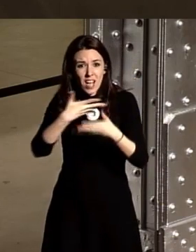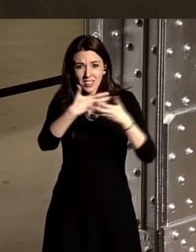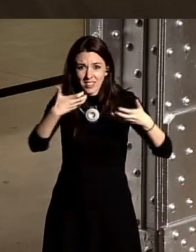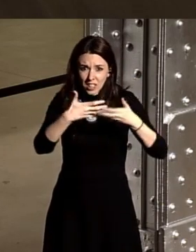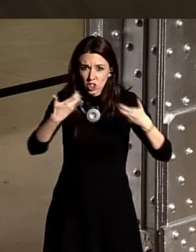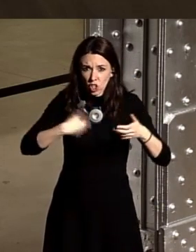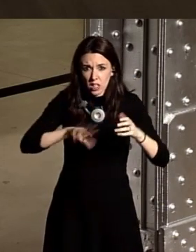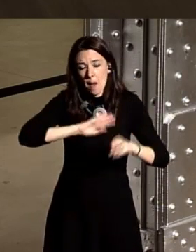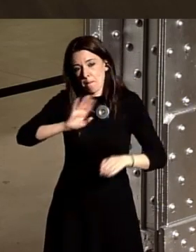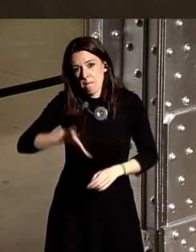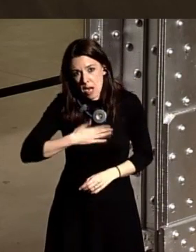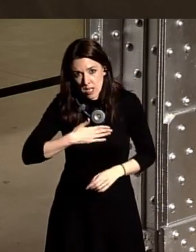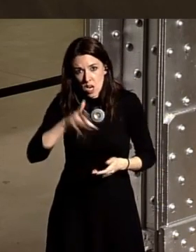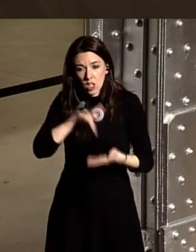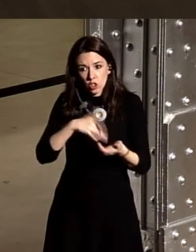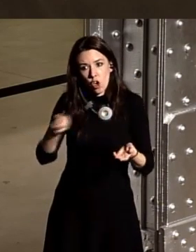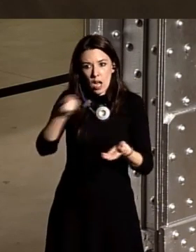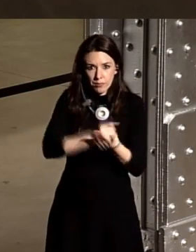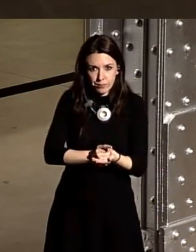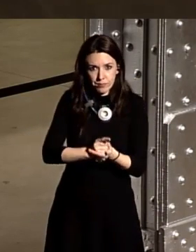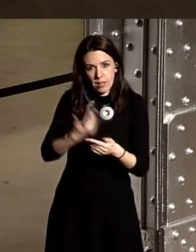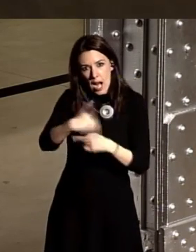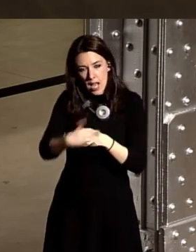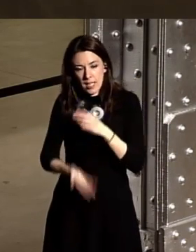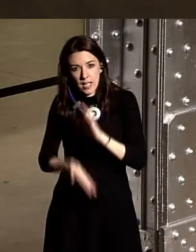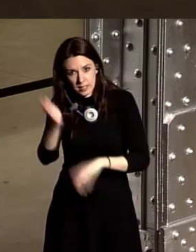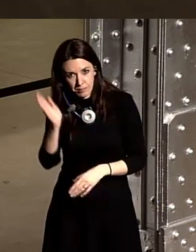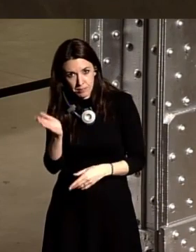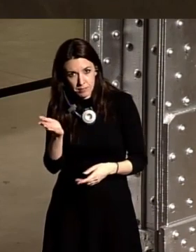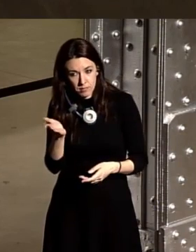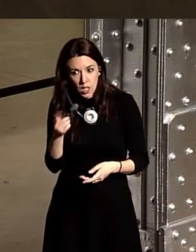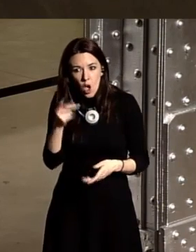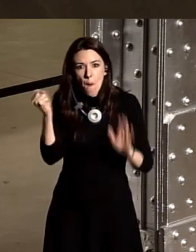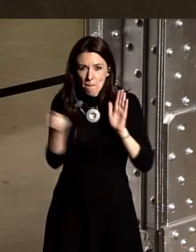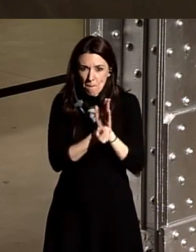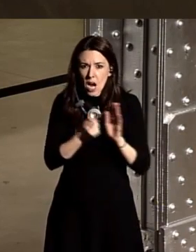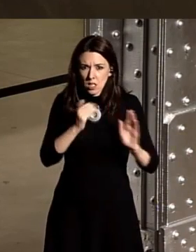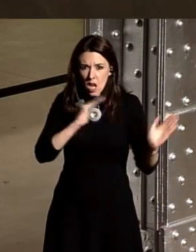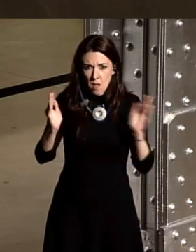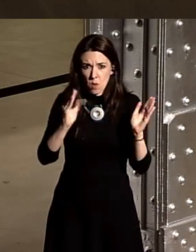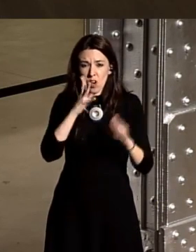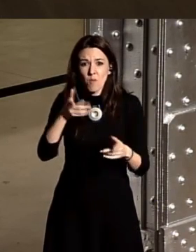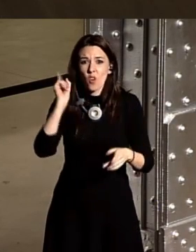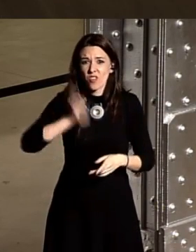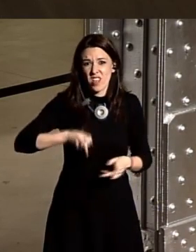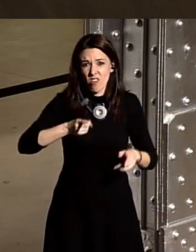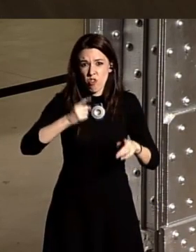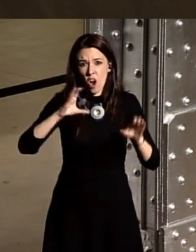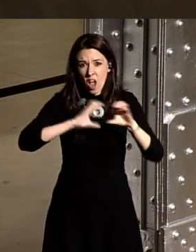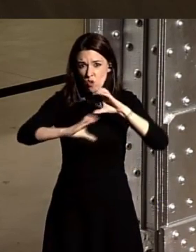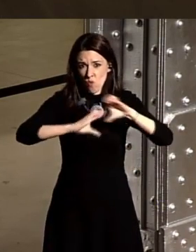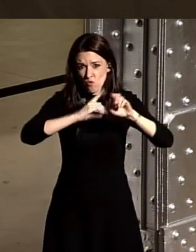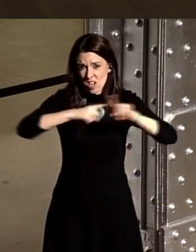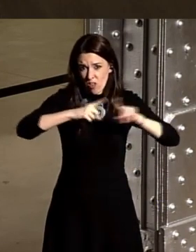son del día siguiente, que es cuando volvimos a salir otra vez a la calle. Eso marcó una época en España, porque muchos directores de medios de comunicación, como uno